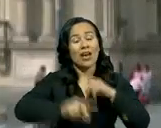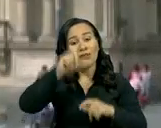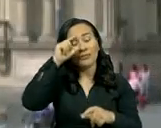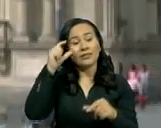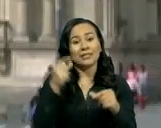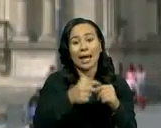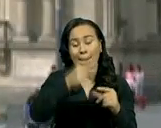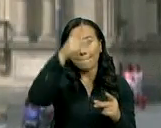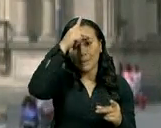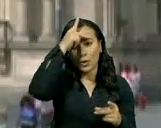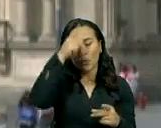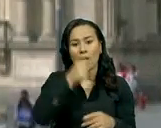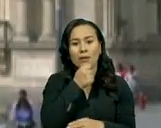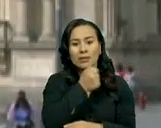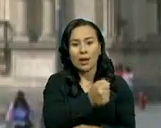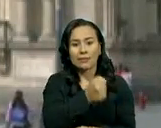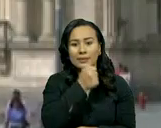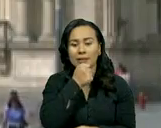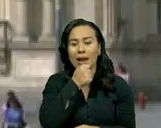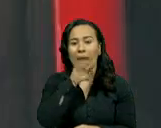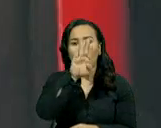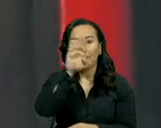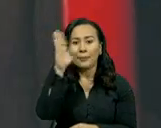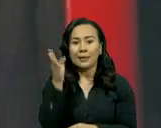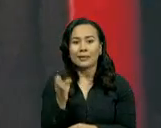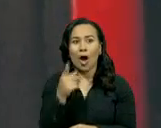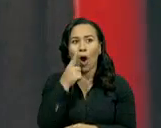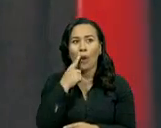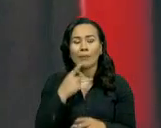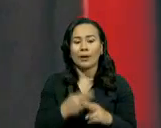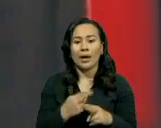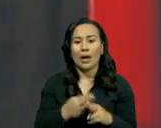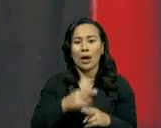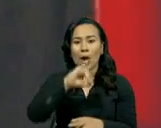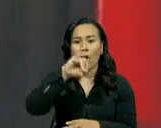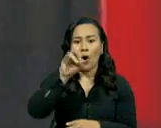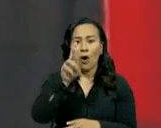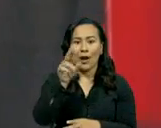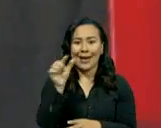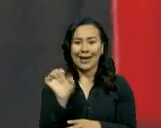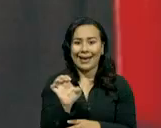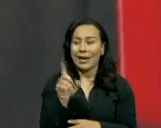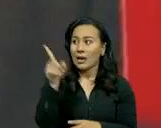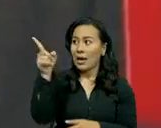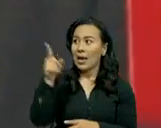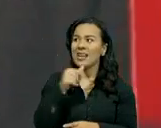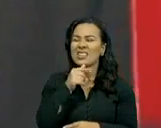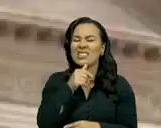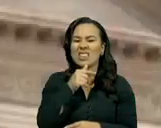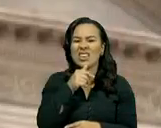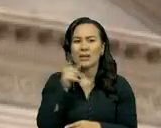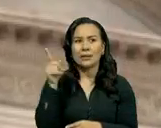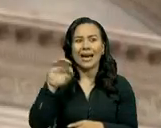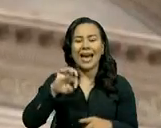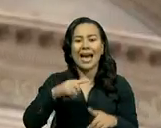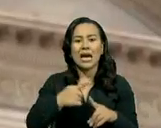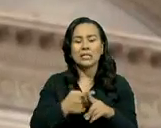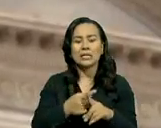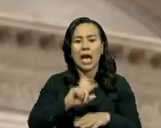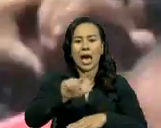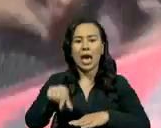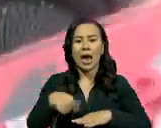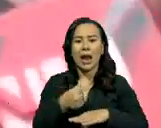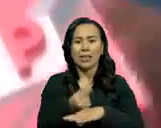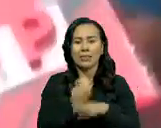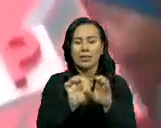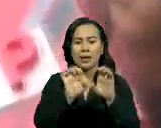peruanos entrevistarán la próxima semana en Brasil a Jorge Barata, exgerente de Odebrecht en Perú, para que responda